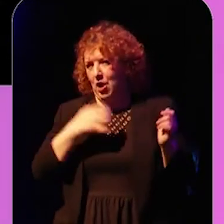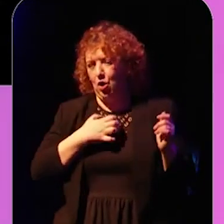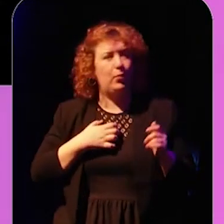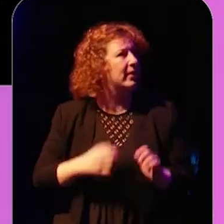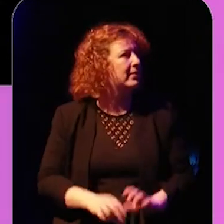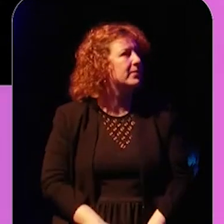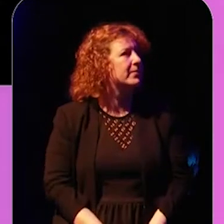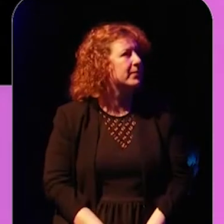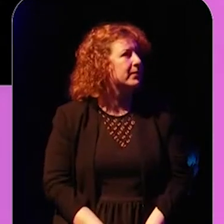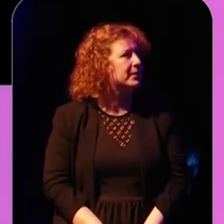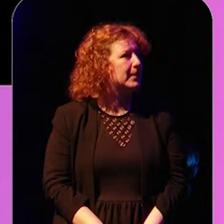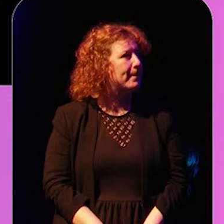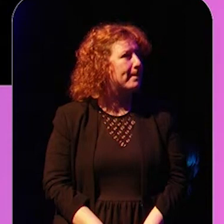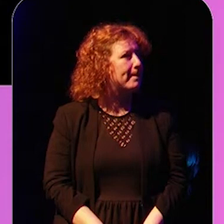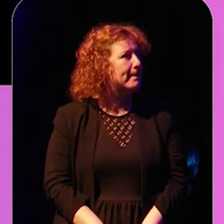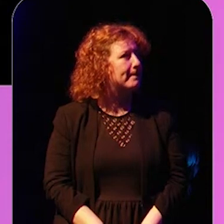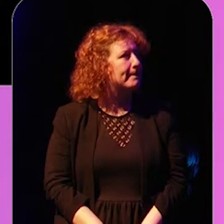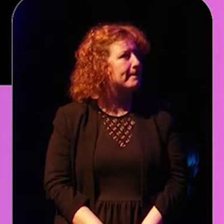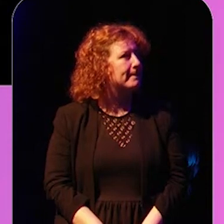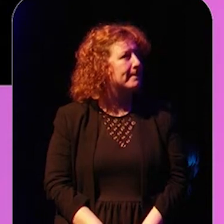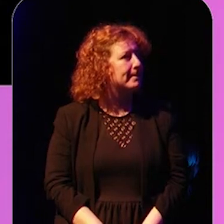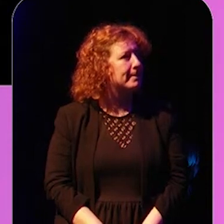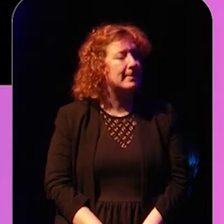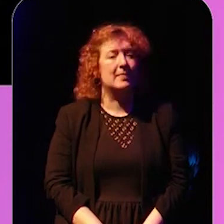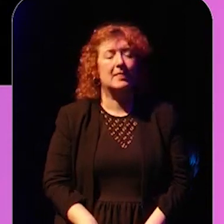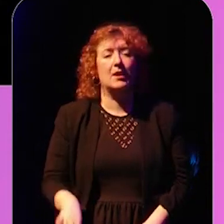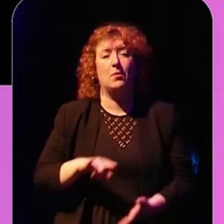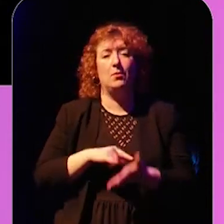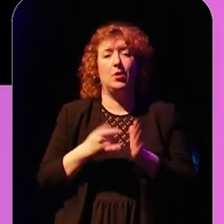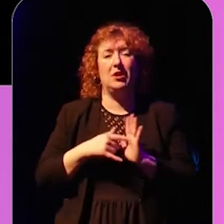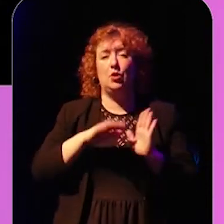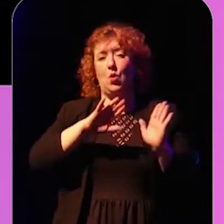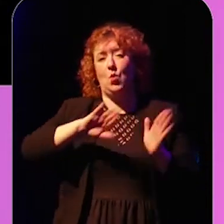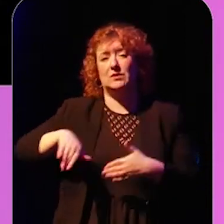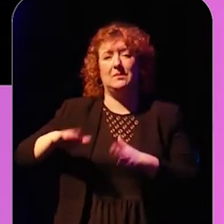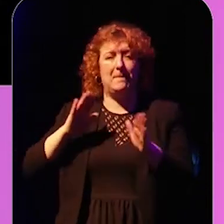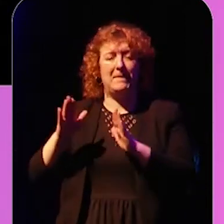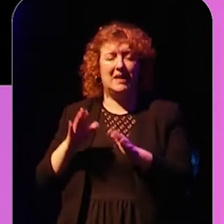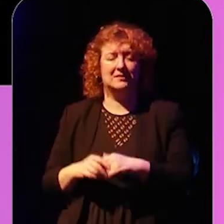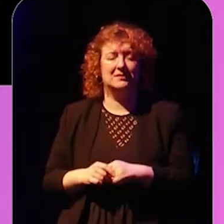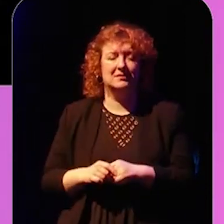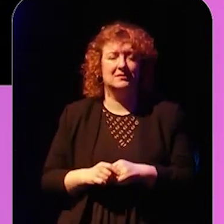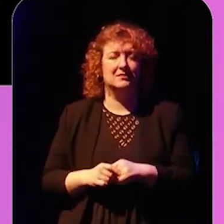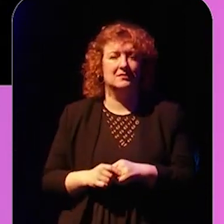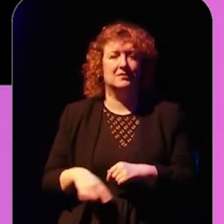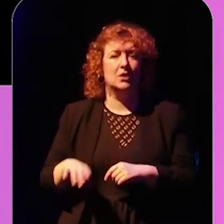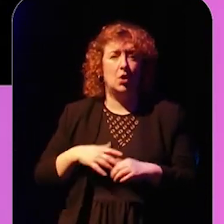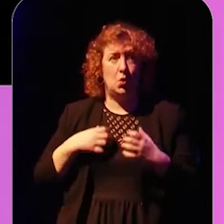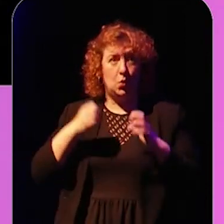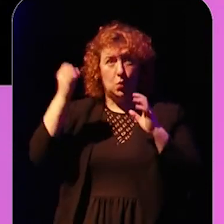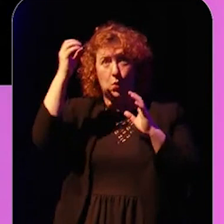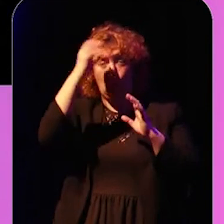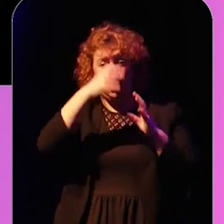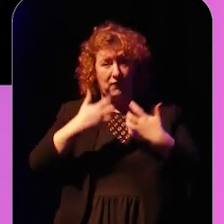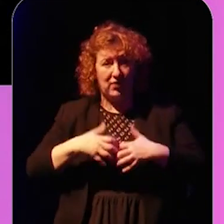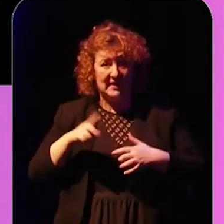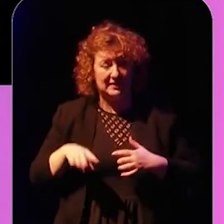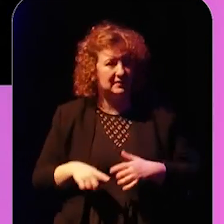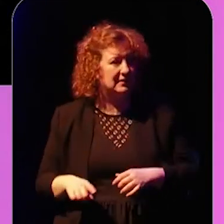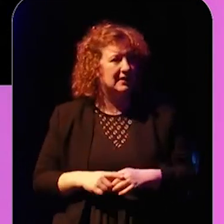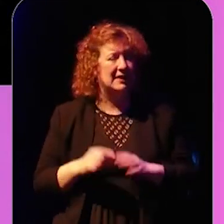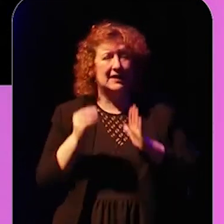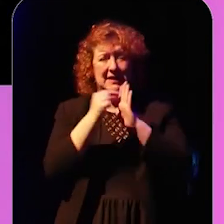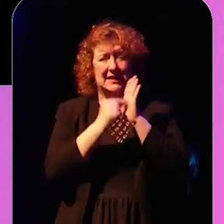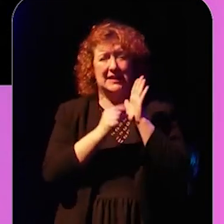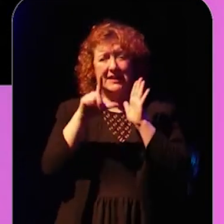lado. Y por último, la última parte de este proyecto era hacer que todas las luces funcionasen. Cada uno de los